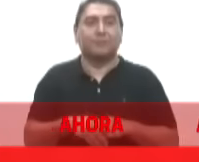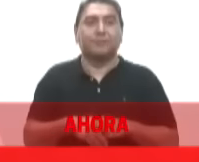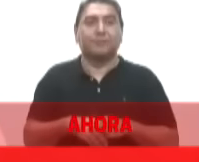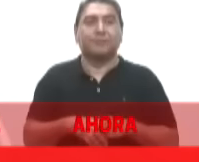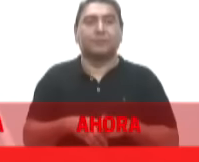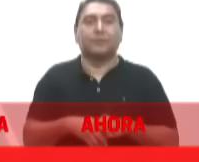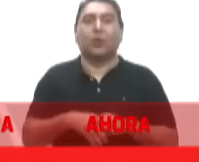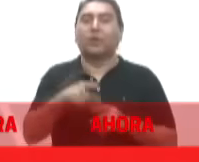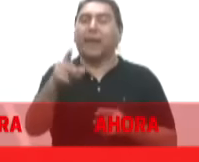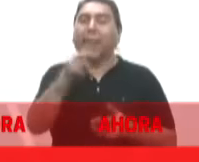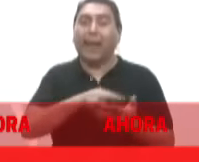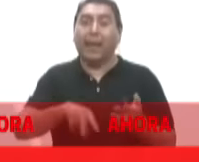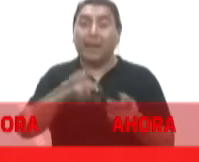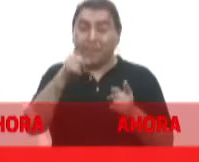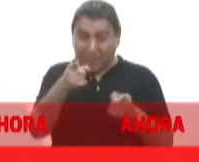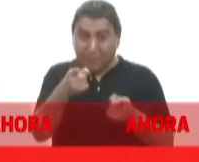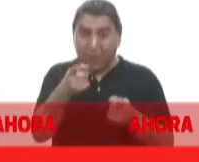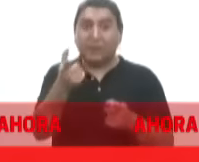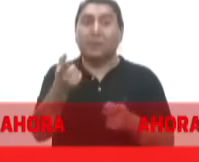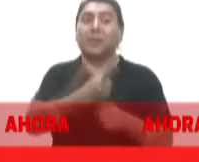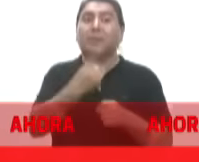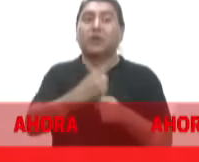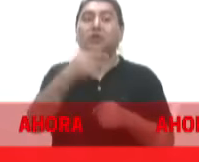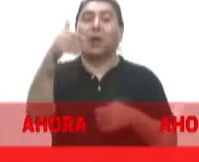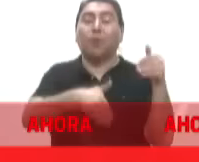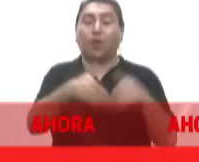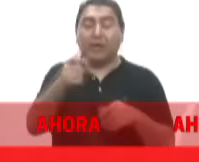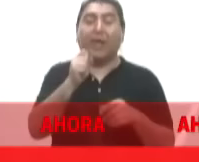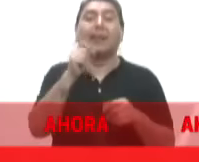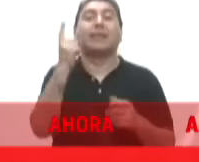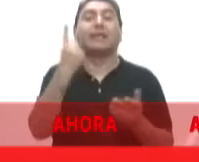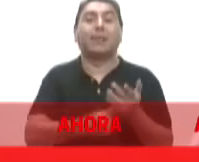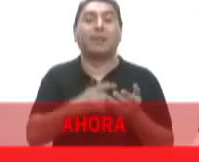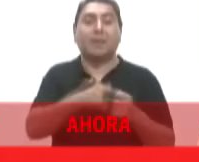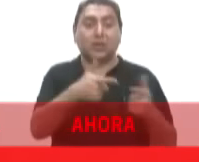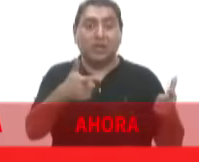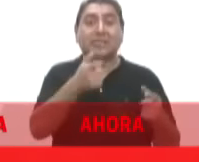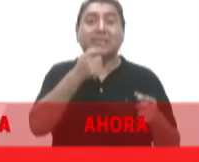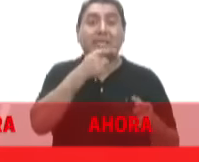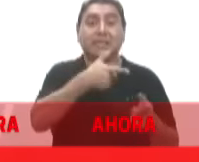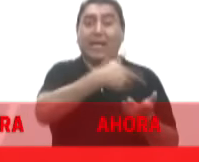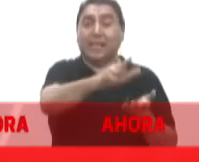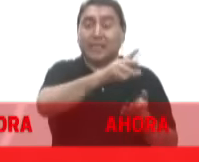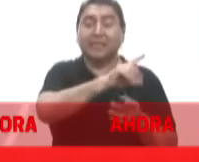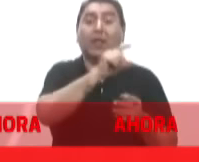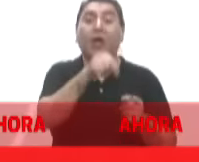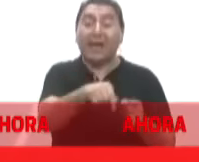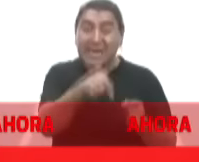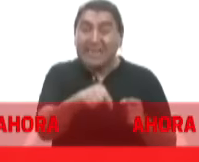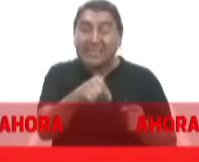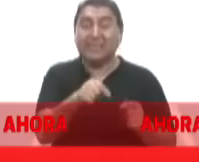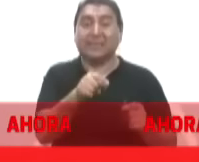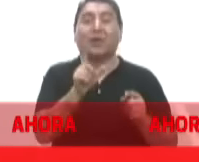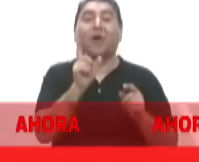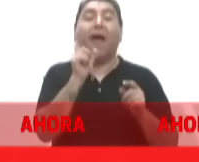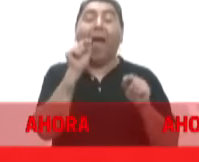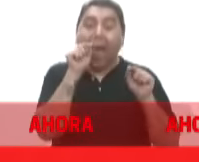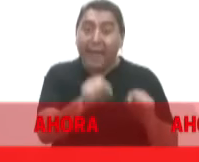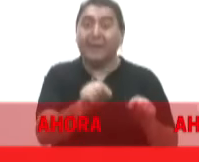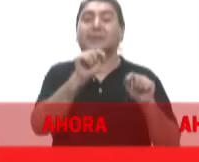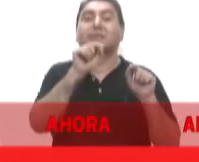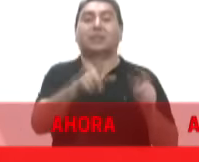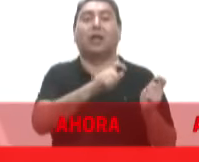los grandes recursos. Y es como, parecería como si estuvieran leyendo el prospecto de un medicamento o el manual de instrucciones